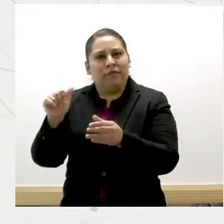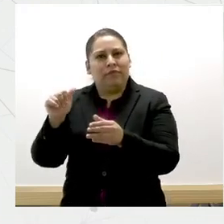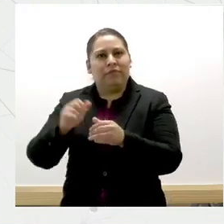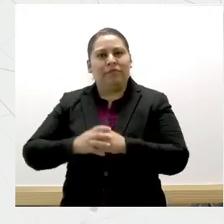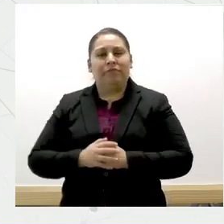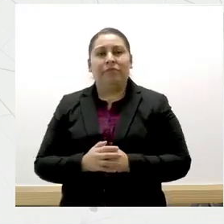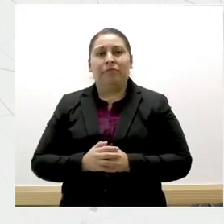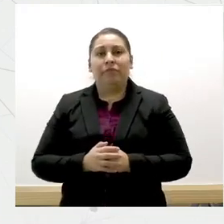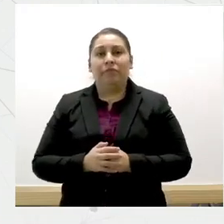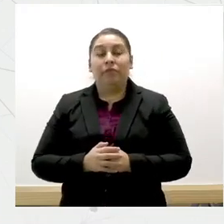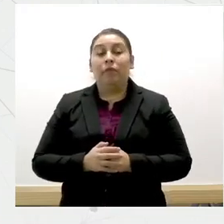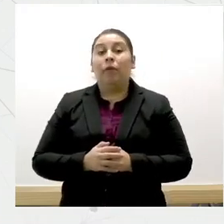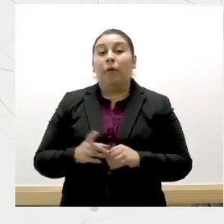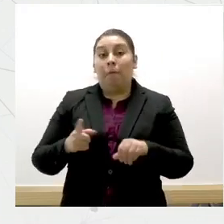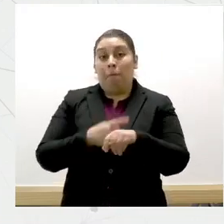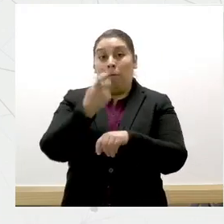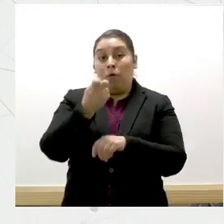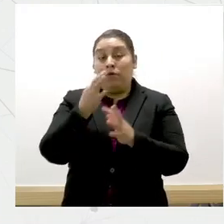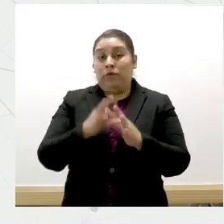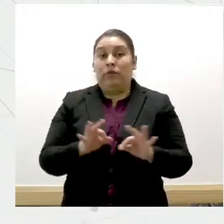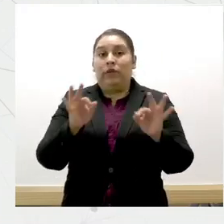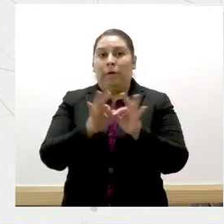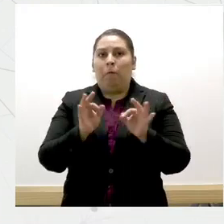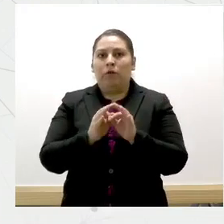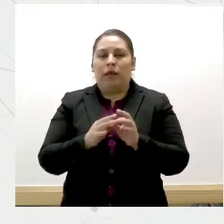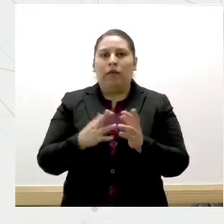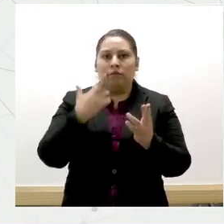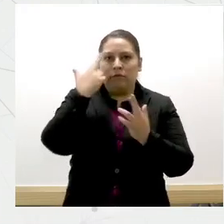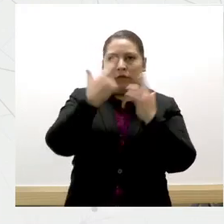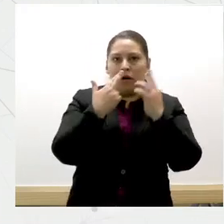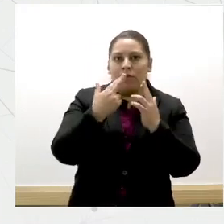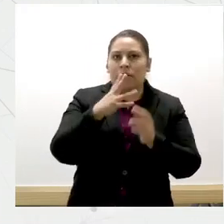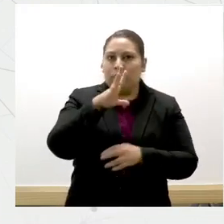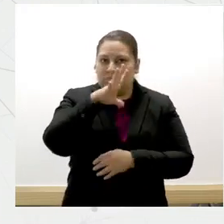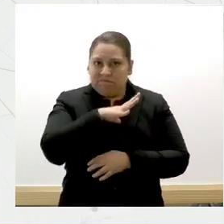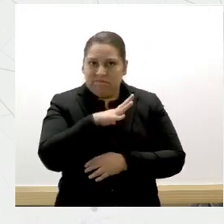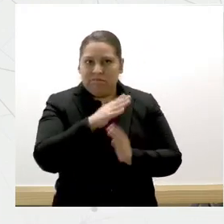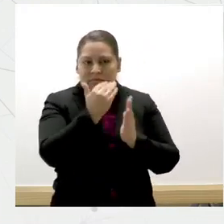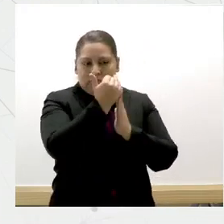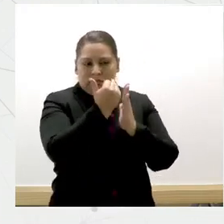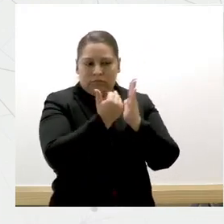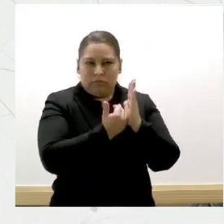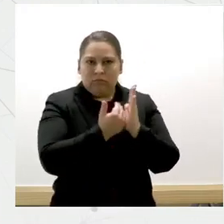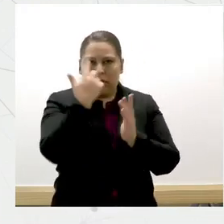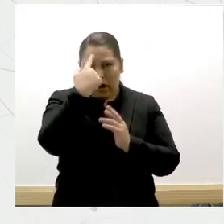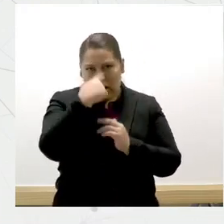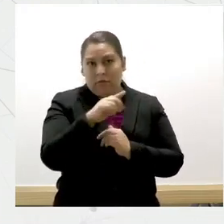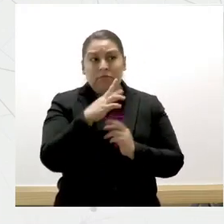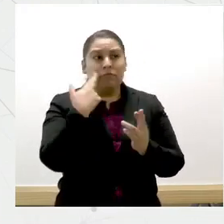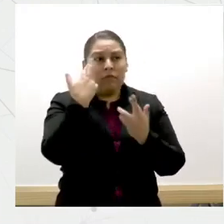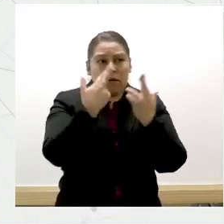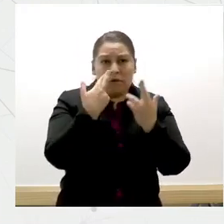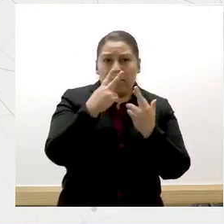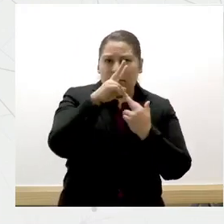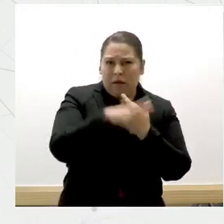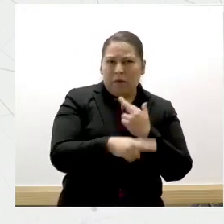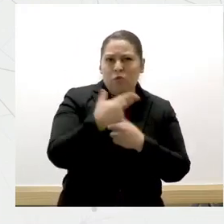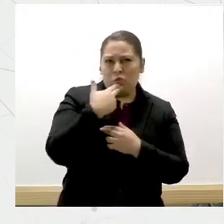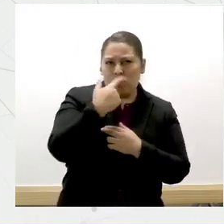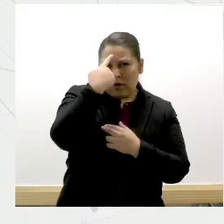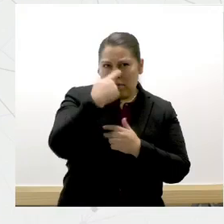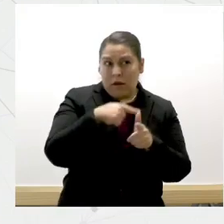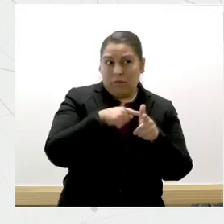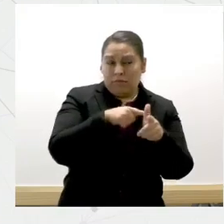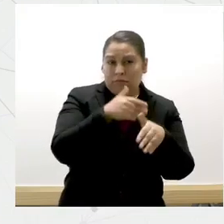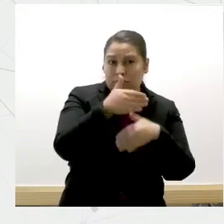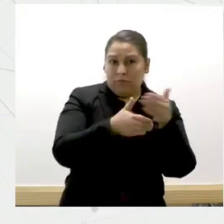Tener programas de evaluación y mitigación de riesgos, ¿no? Registros de actividades, evaluaciones de impacto. Si no nos aseguramos esto,